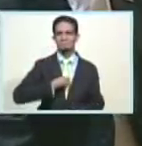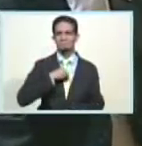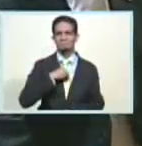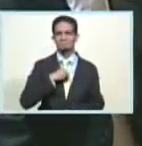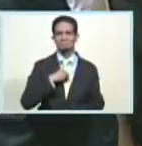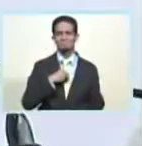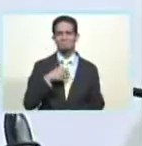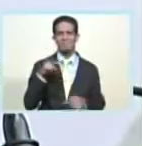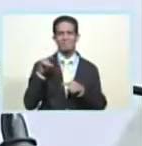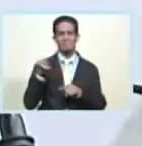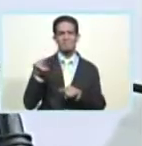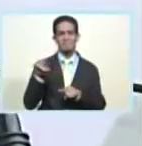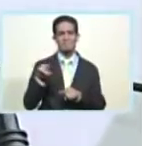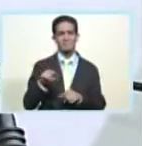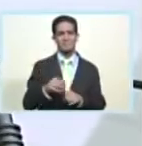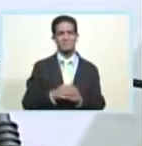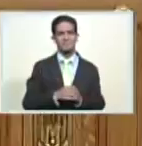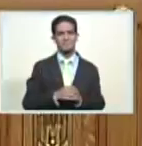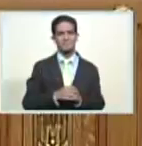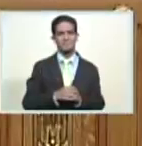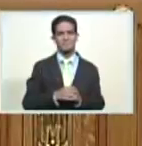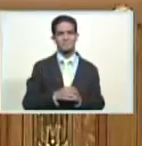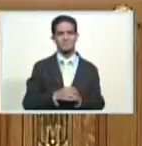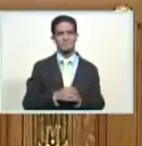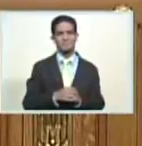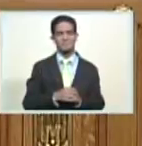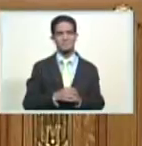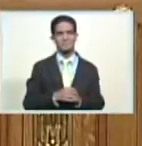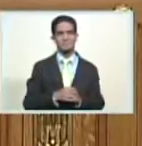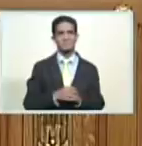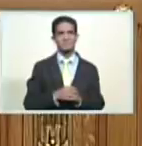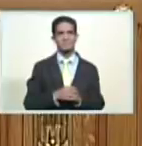Guácala, como dicen los niños.